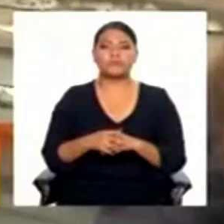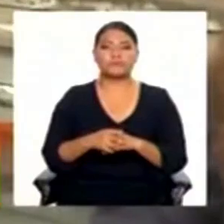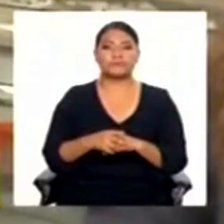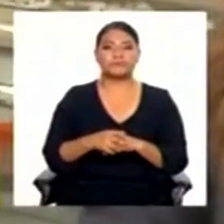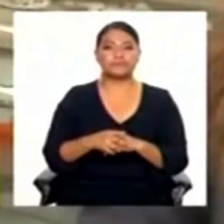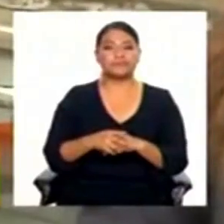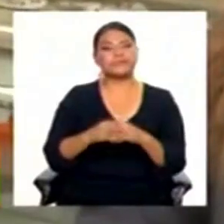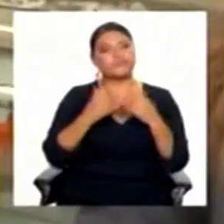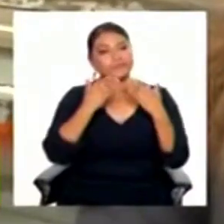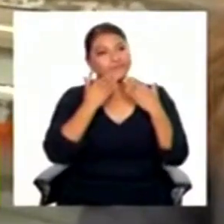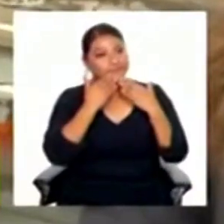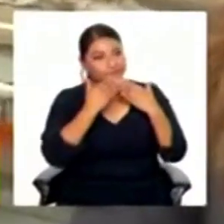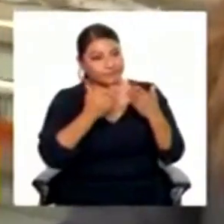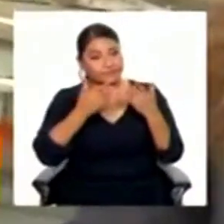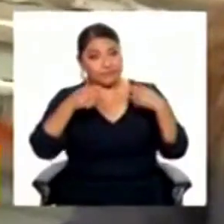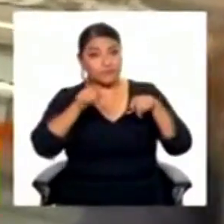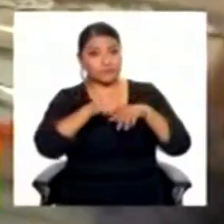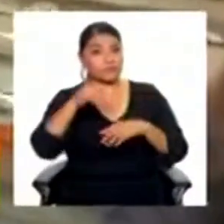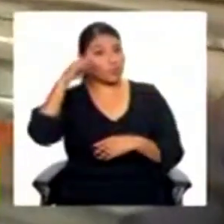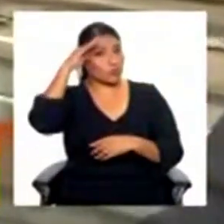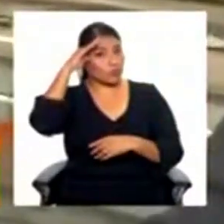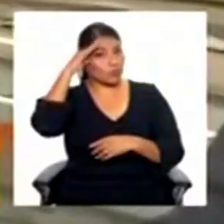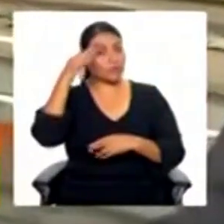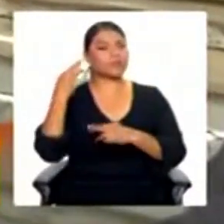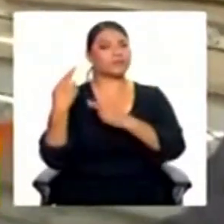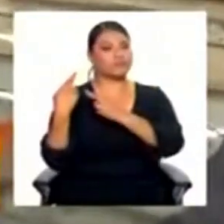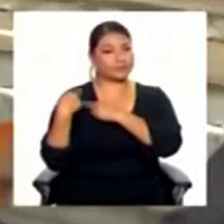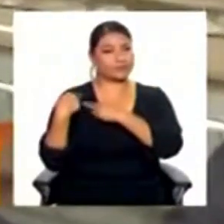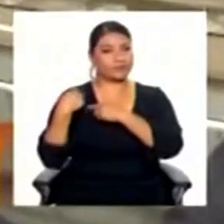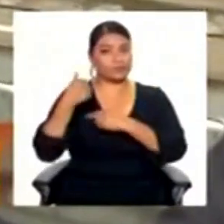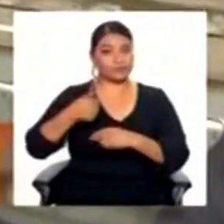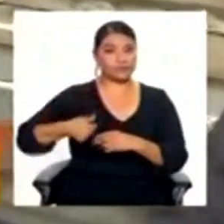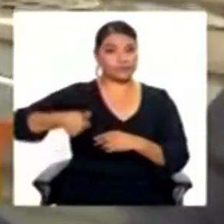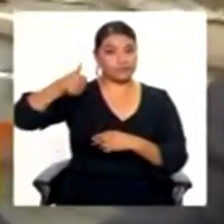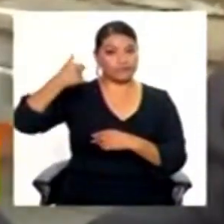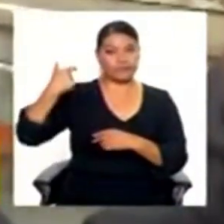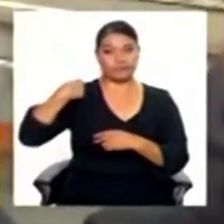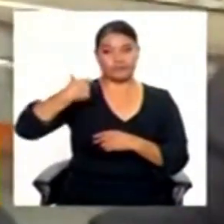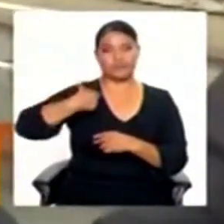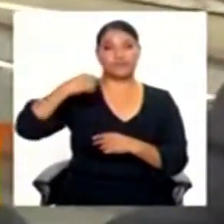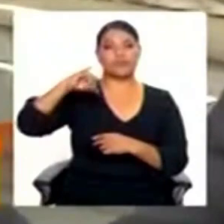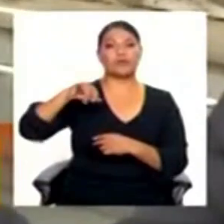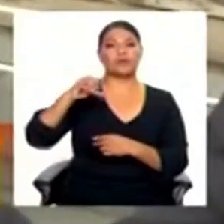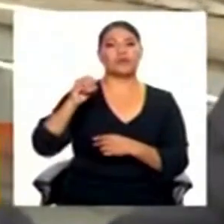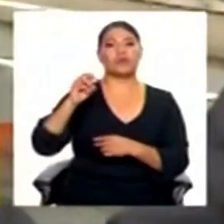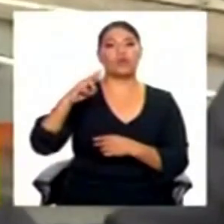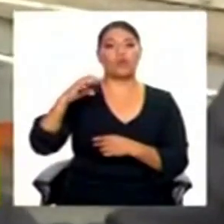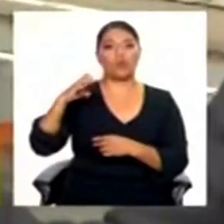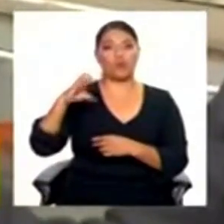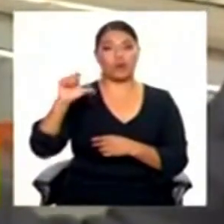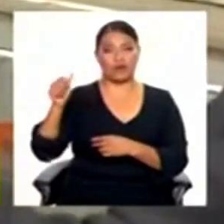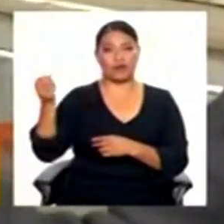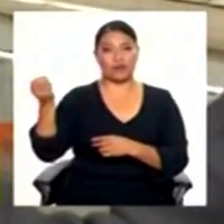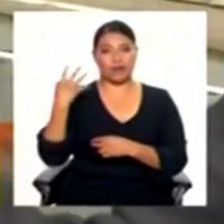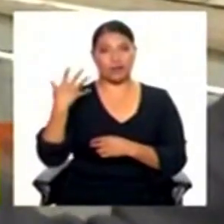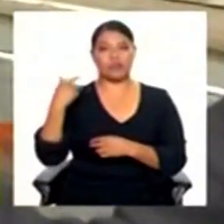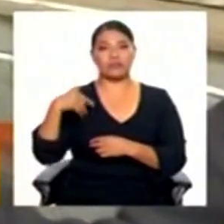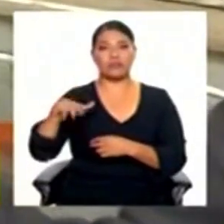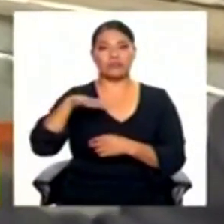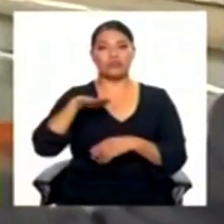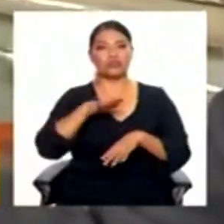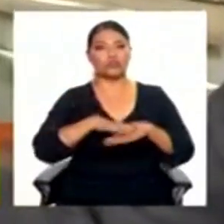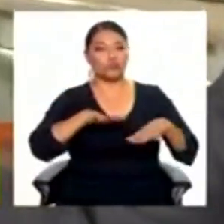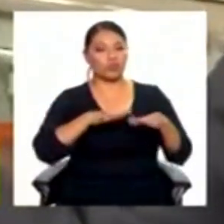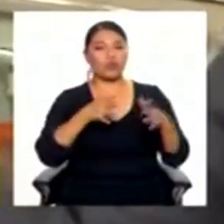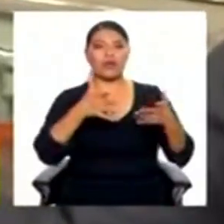sector interior y del alto mando de la Policía Nacional del Perú, que dirige el general de policía Jorge Angulo Tejada, todo el